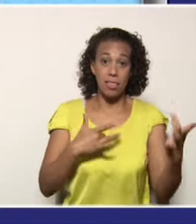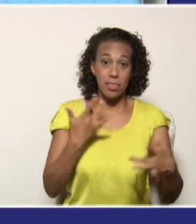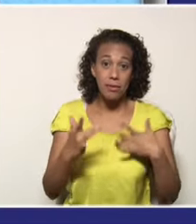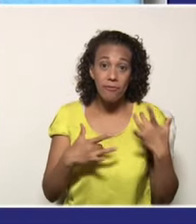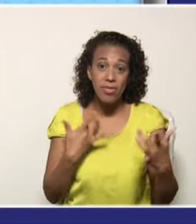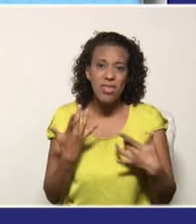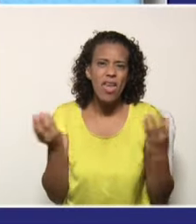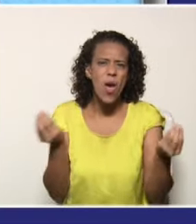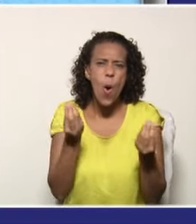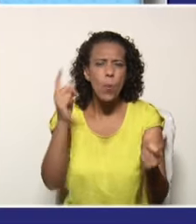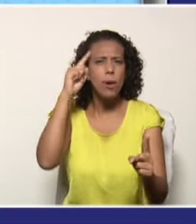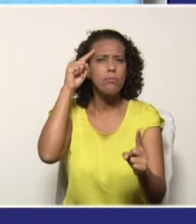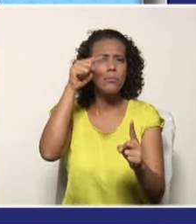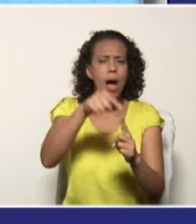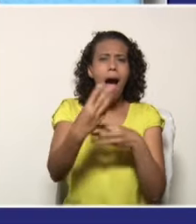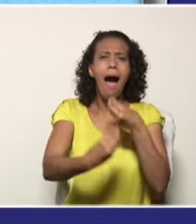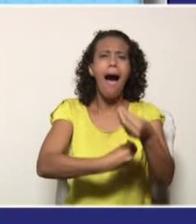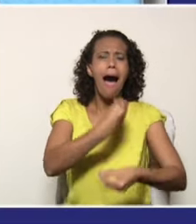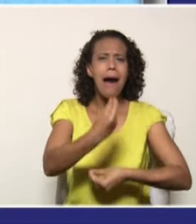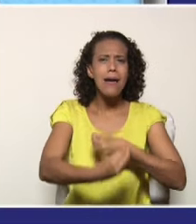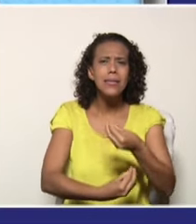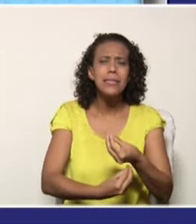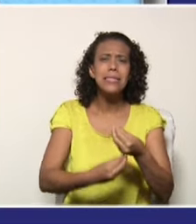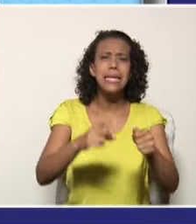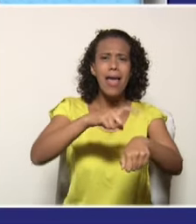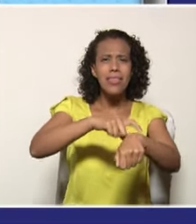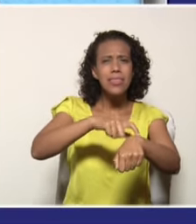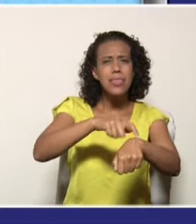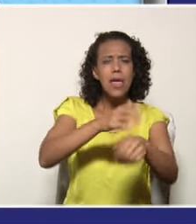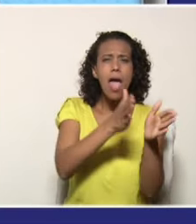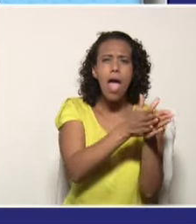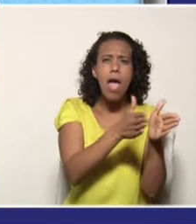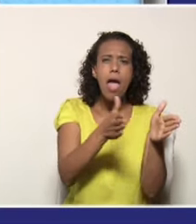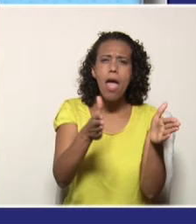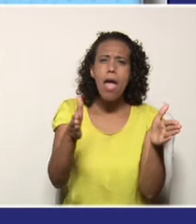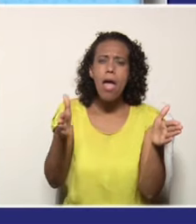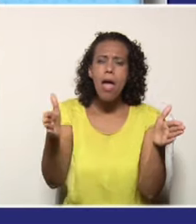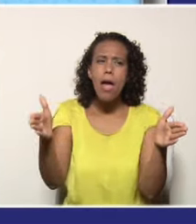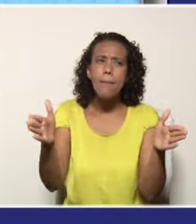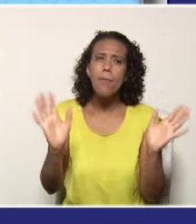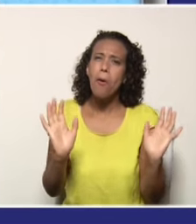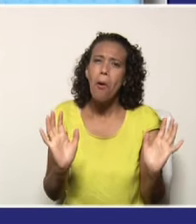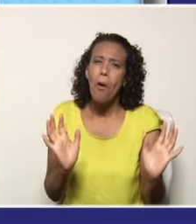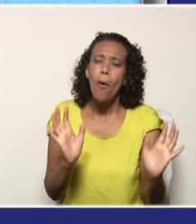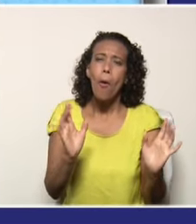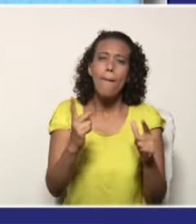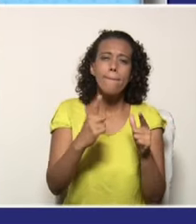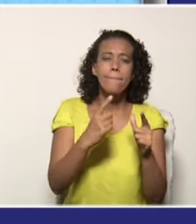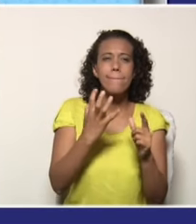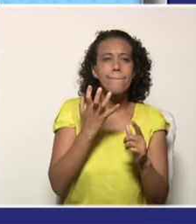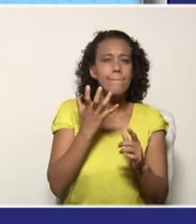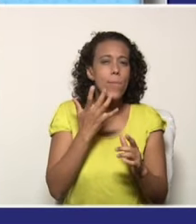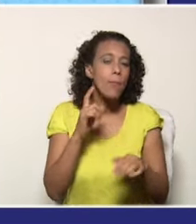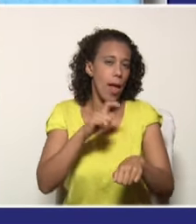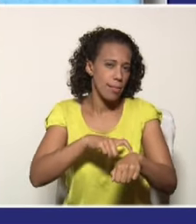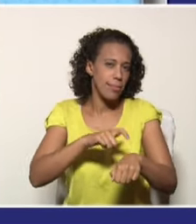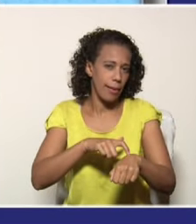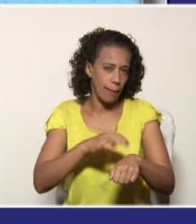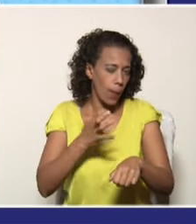Actividades que debemos realizar durante vamos a decir, este